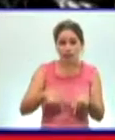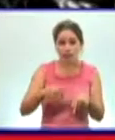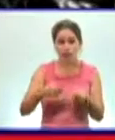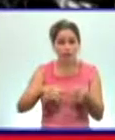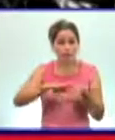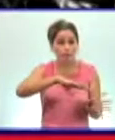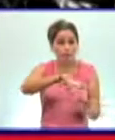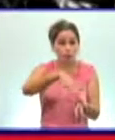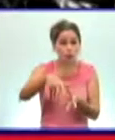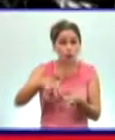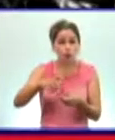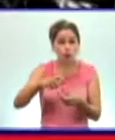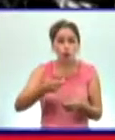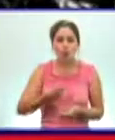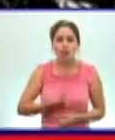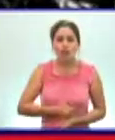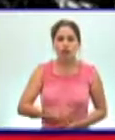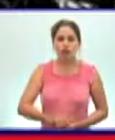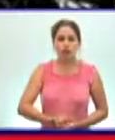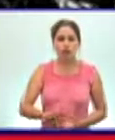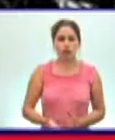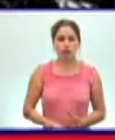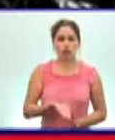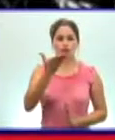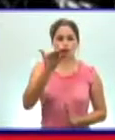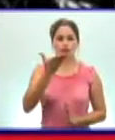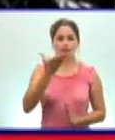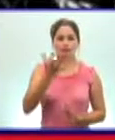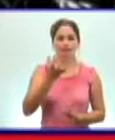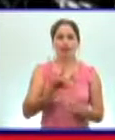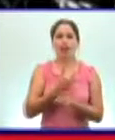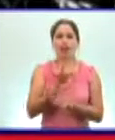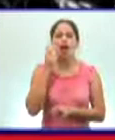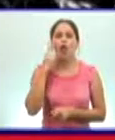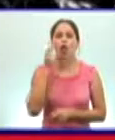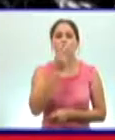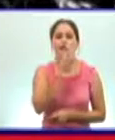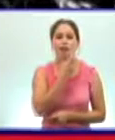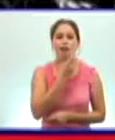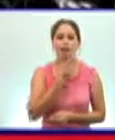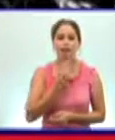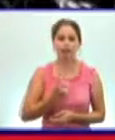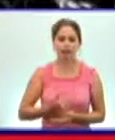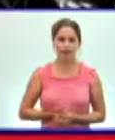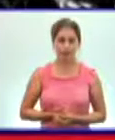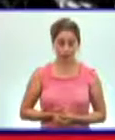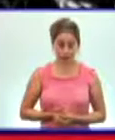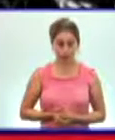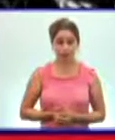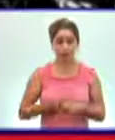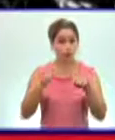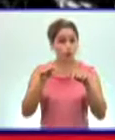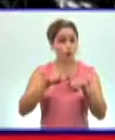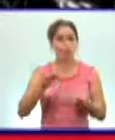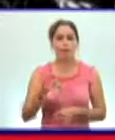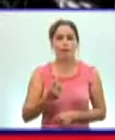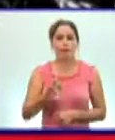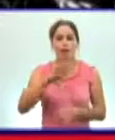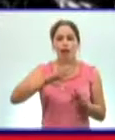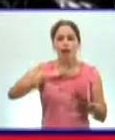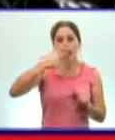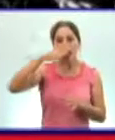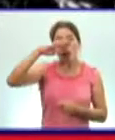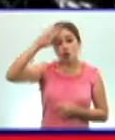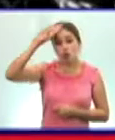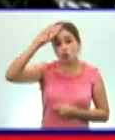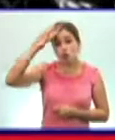mundo, nació el líder Martí. Porque Martí no solamente fue un líder en Cuba, fue un líder universal, fue un líder